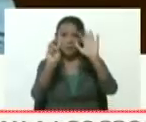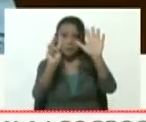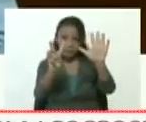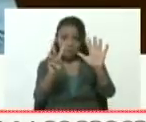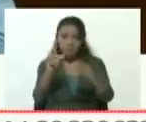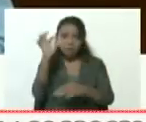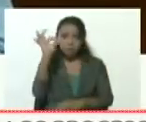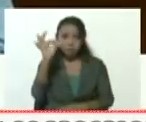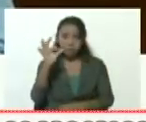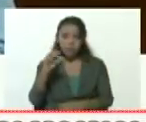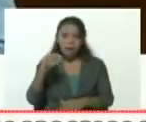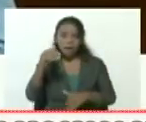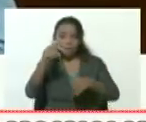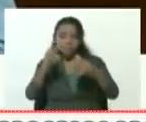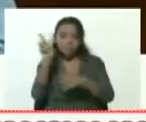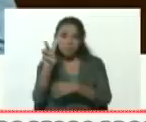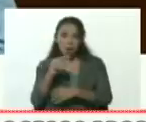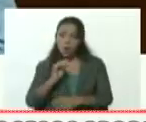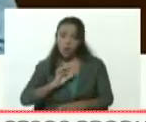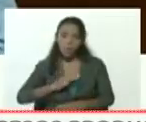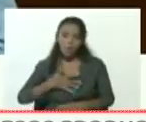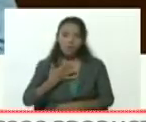no podía ejercerlo.